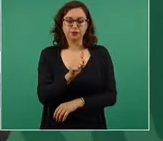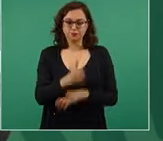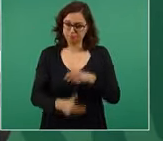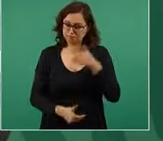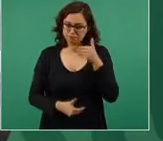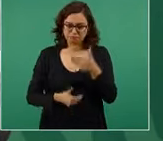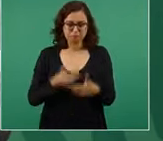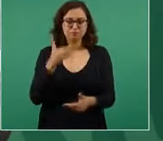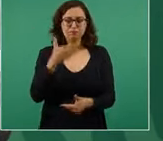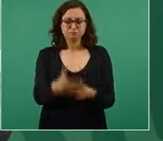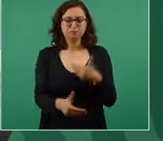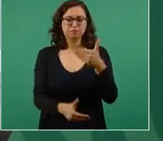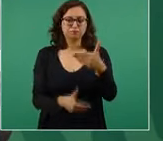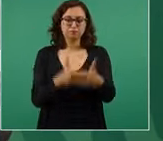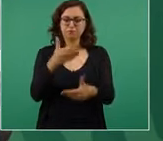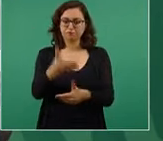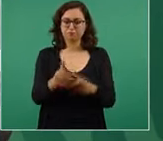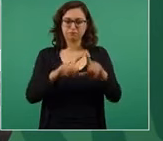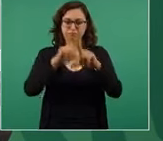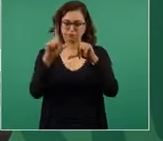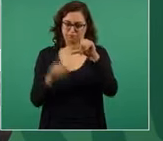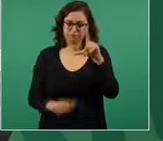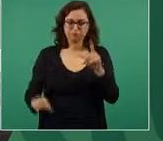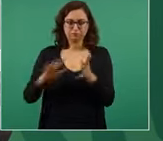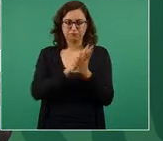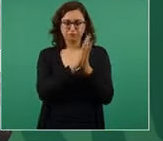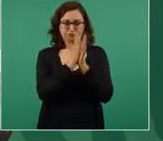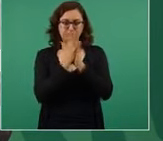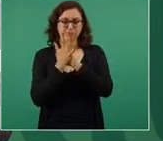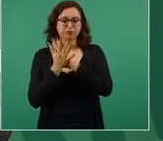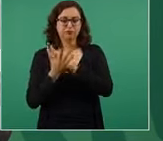seguir avanzando en la transformación del país,